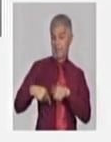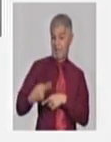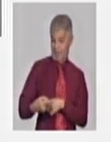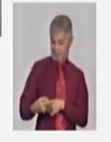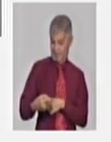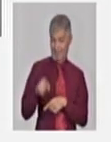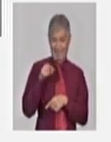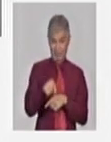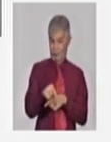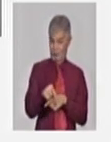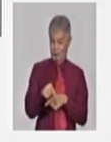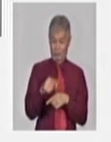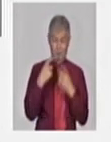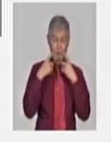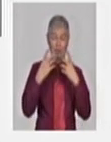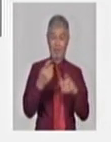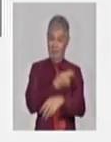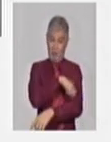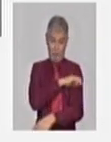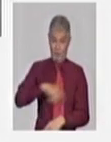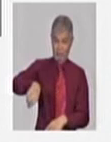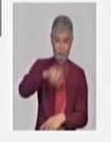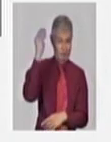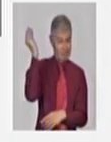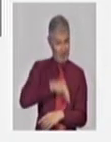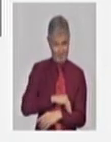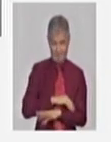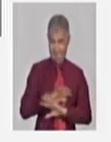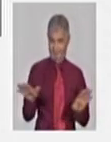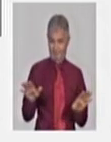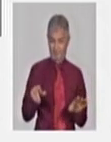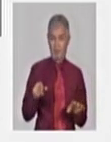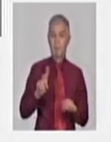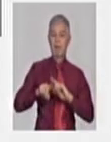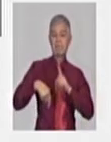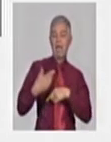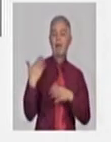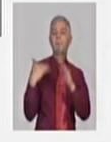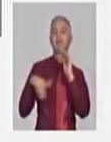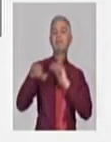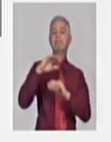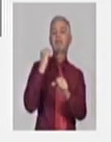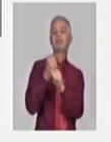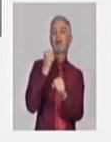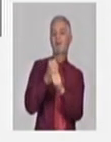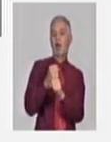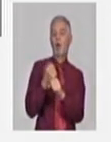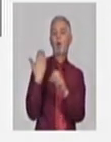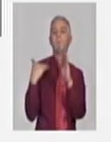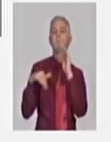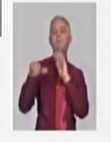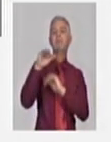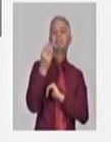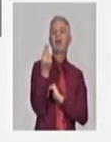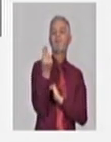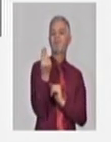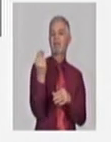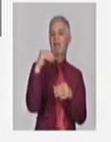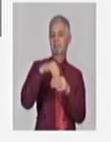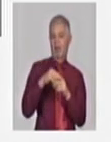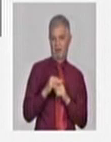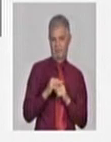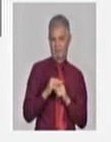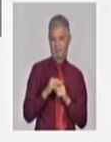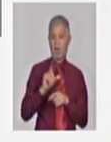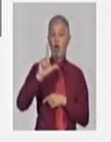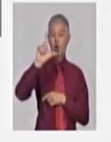directo con la población y va hasta la presencia de la ministra de trabajo y la ministra de finanzas el lunes